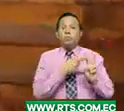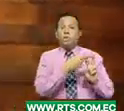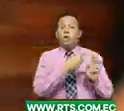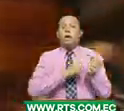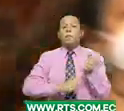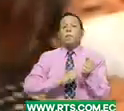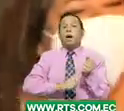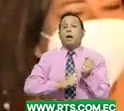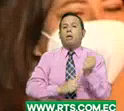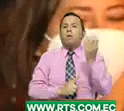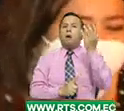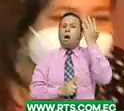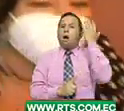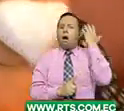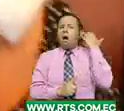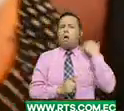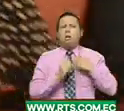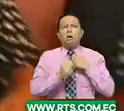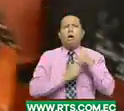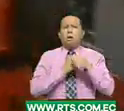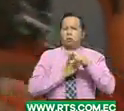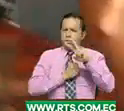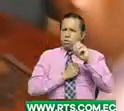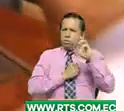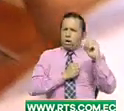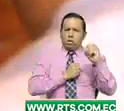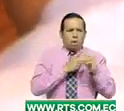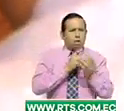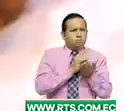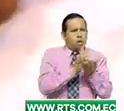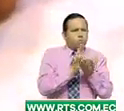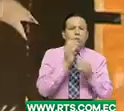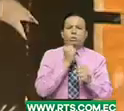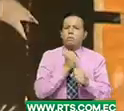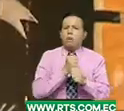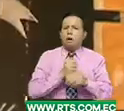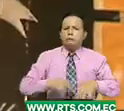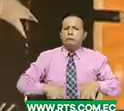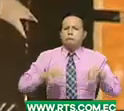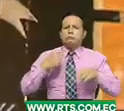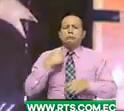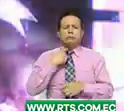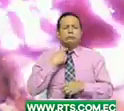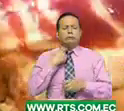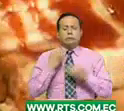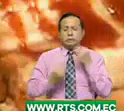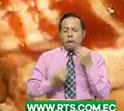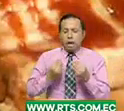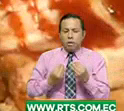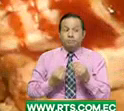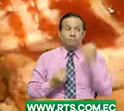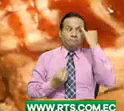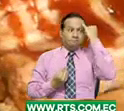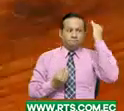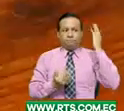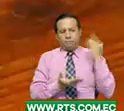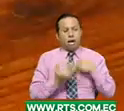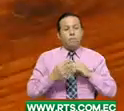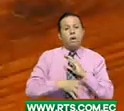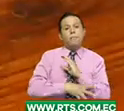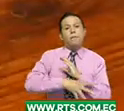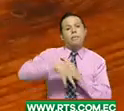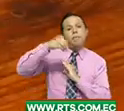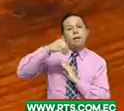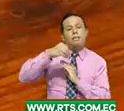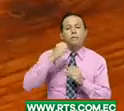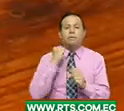desempleados a mediados del 2020 y decidieron arrancar este año con este emprendimiento, poniendo en marcha todos sus conocimientos, tanto